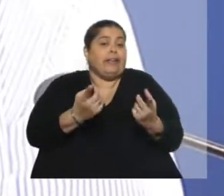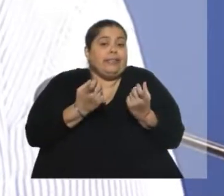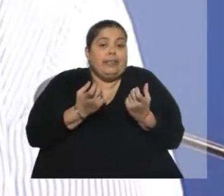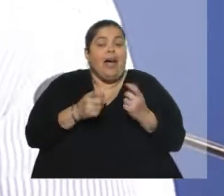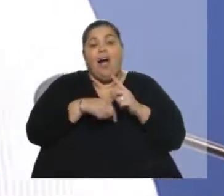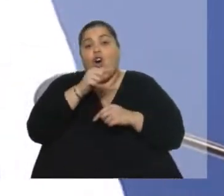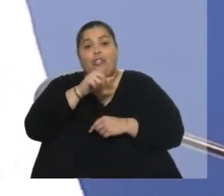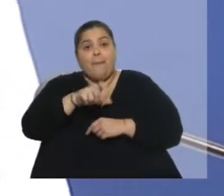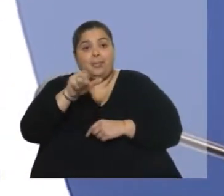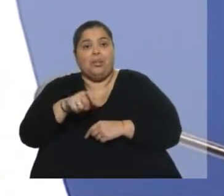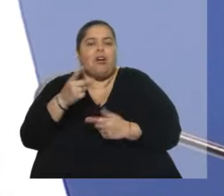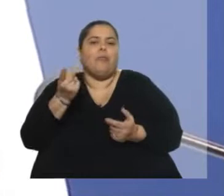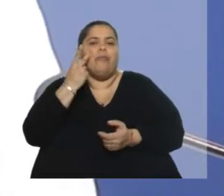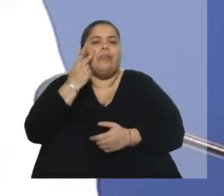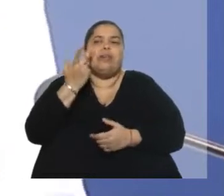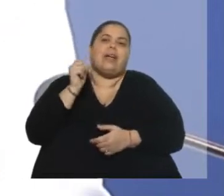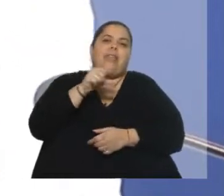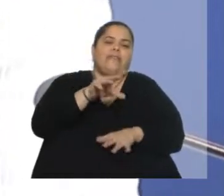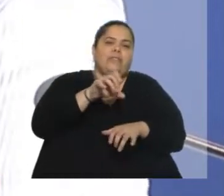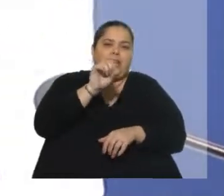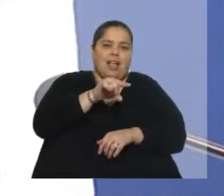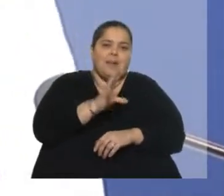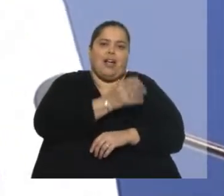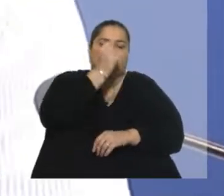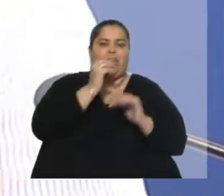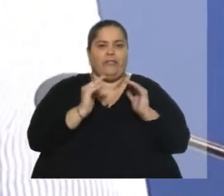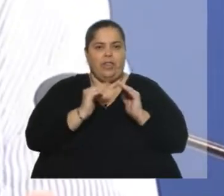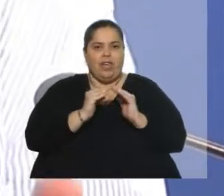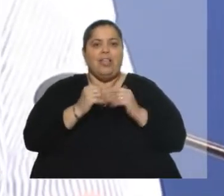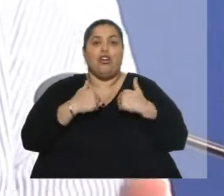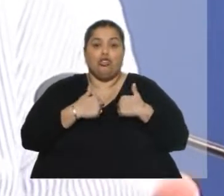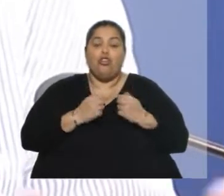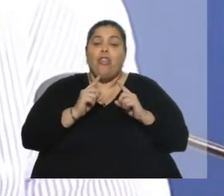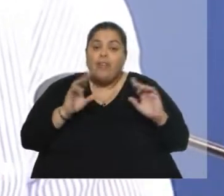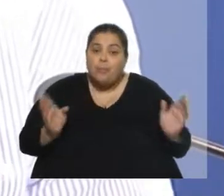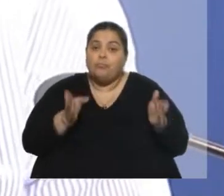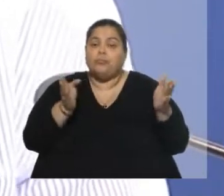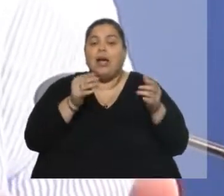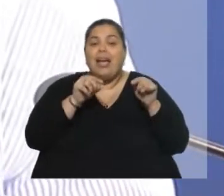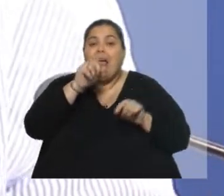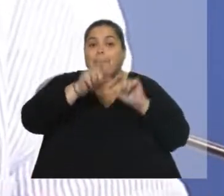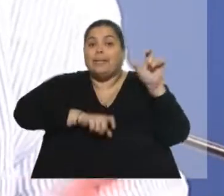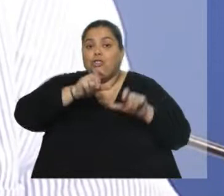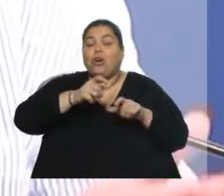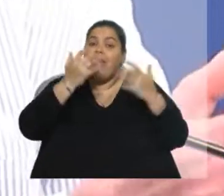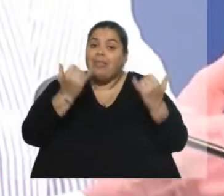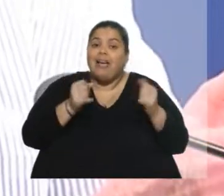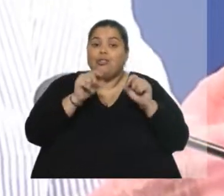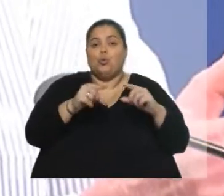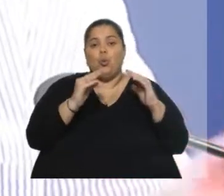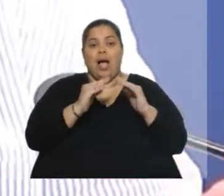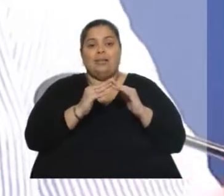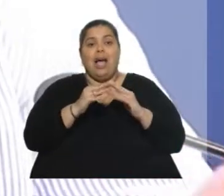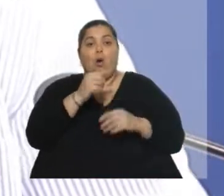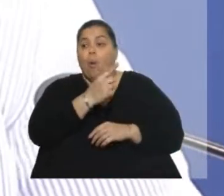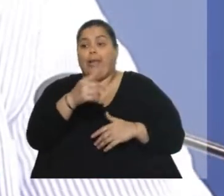ido por la viveza de ir a vivir ahí para conseguir una vivienda. Nosotros tenemos que alentar a que la gente tenga la vivienda como todo aquel que labura por